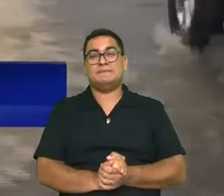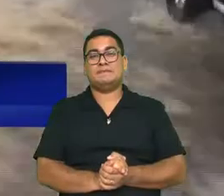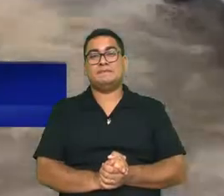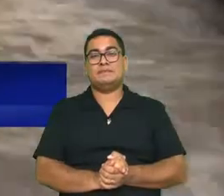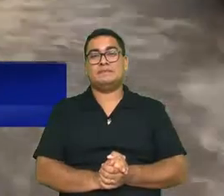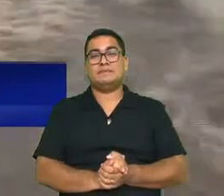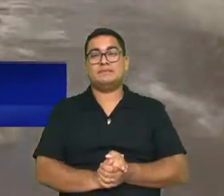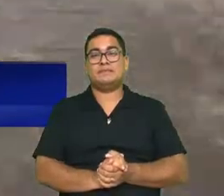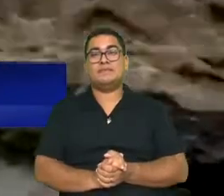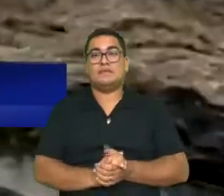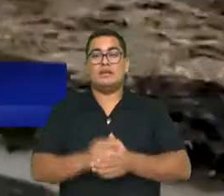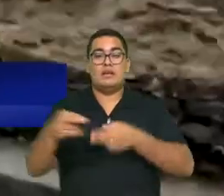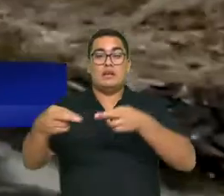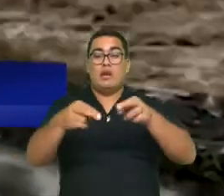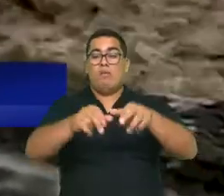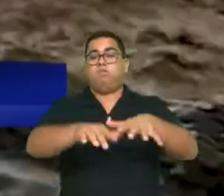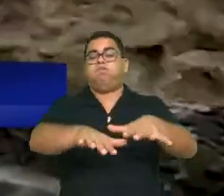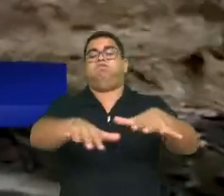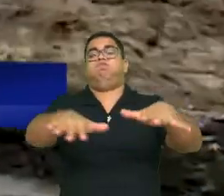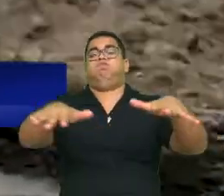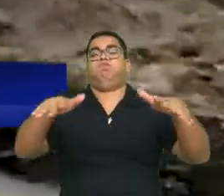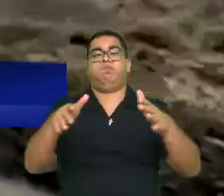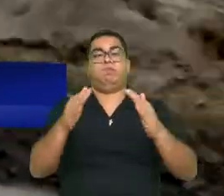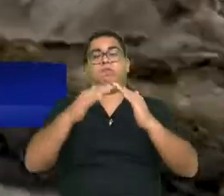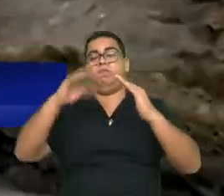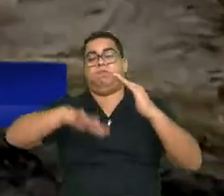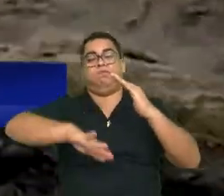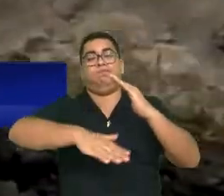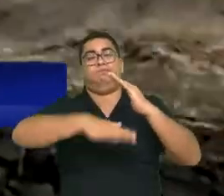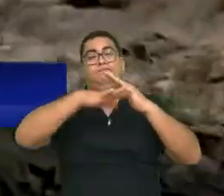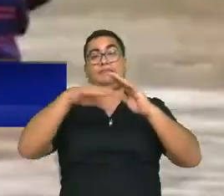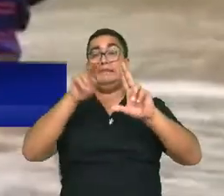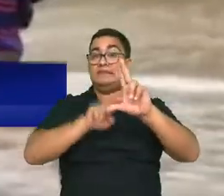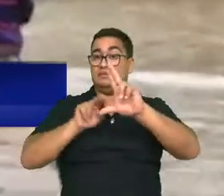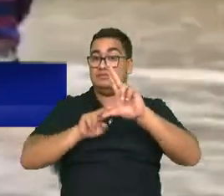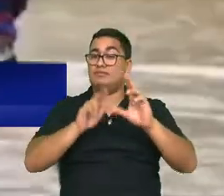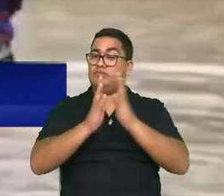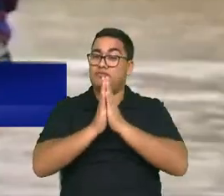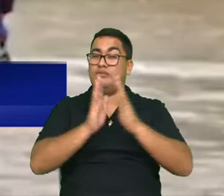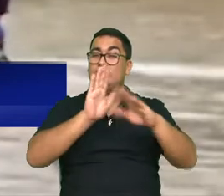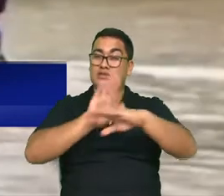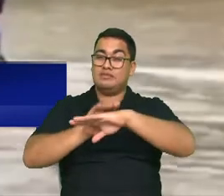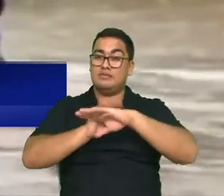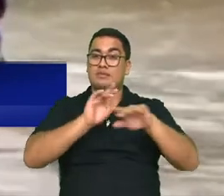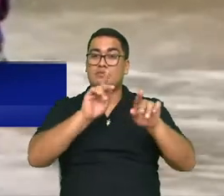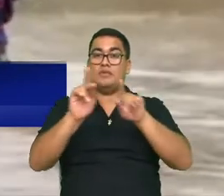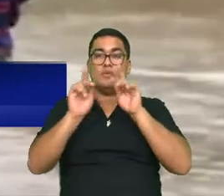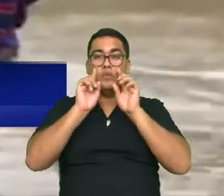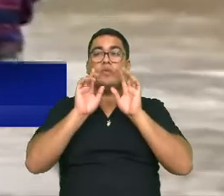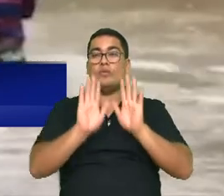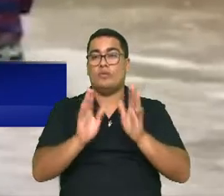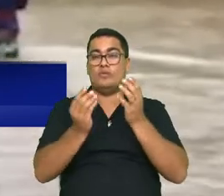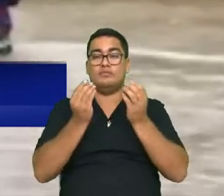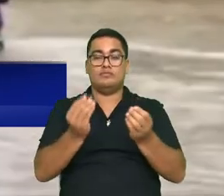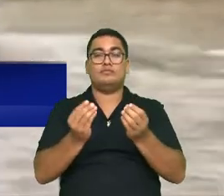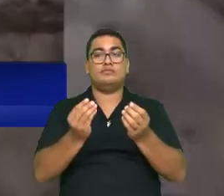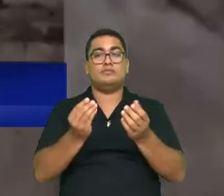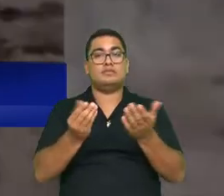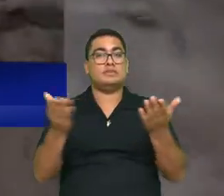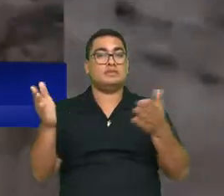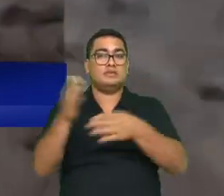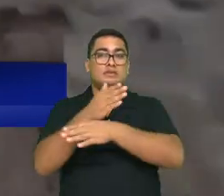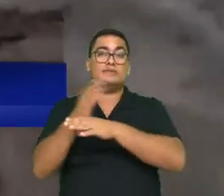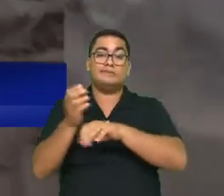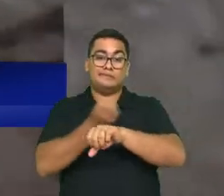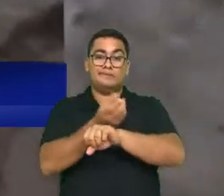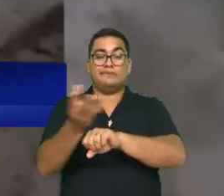Ante los desbordamientos de ríos e inundaciones, SINAPRED insta a la población a ser prudentes y a acatar las